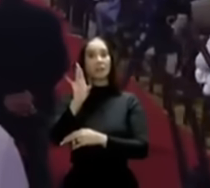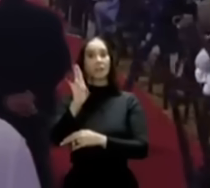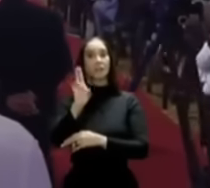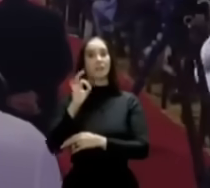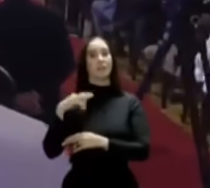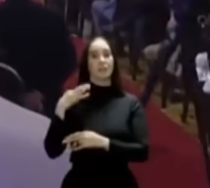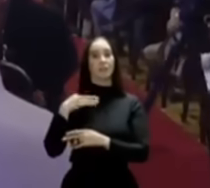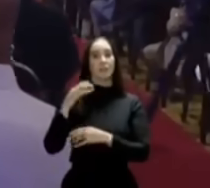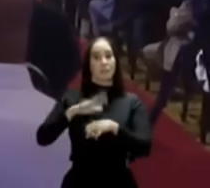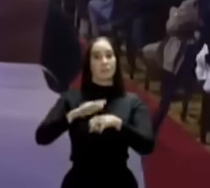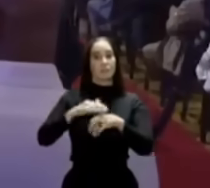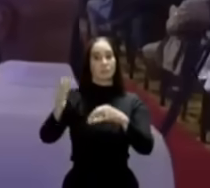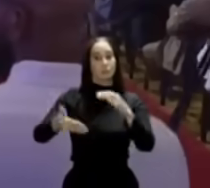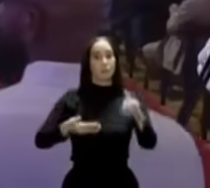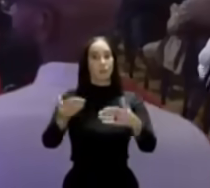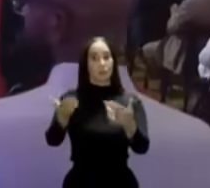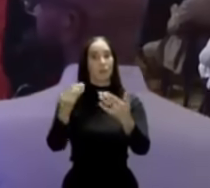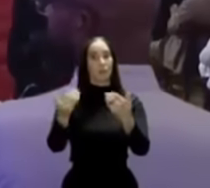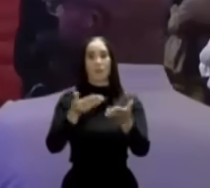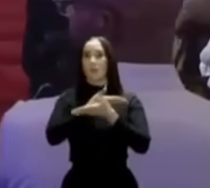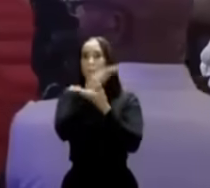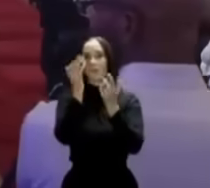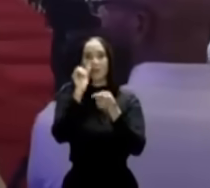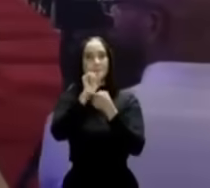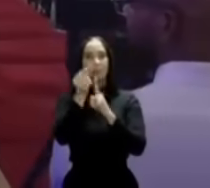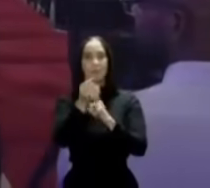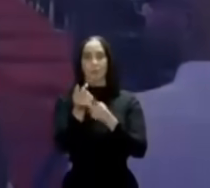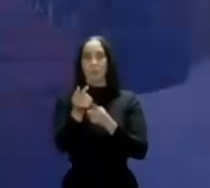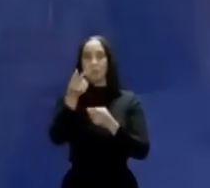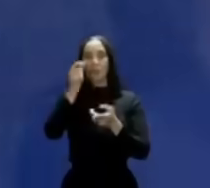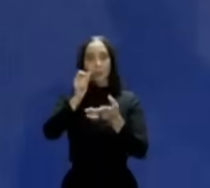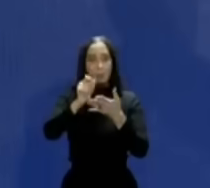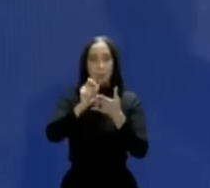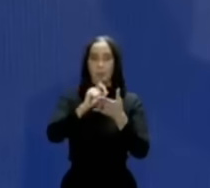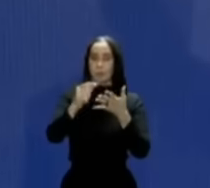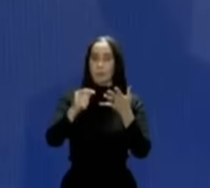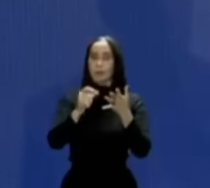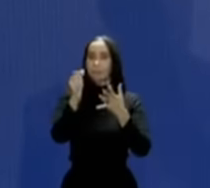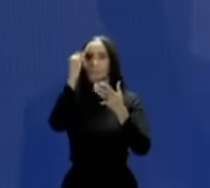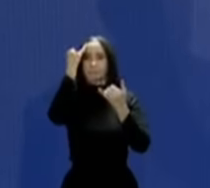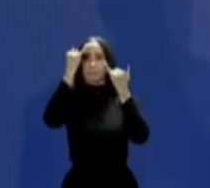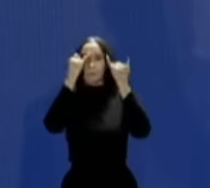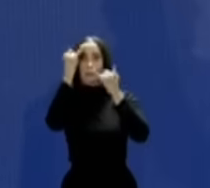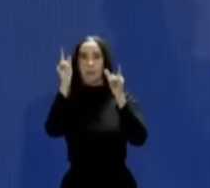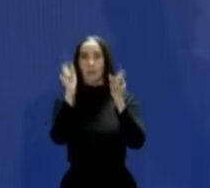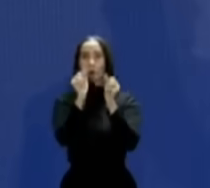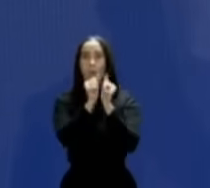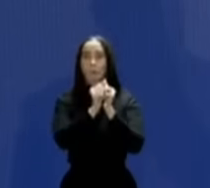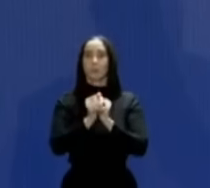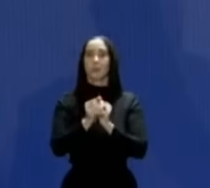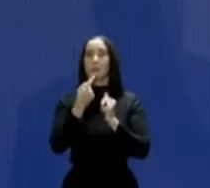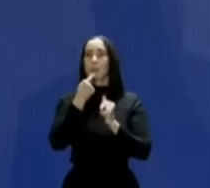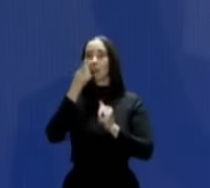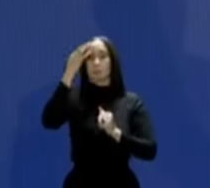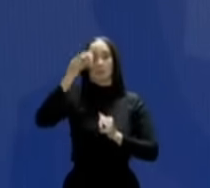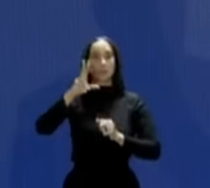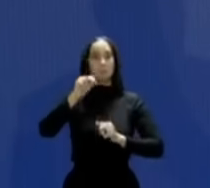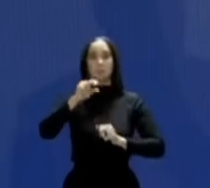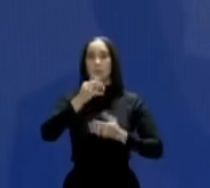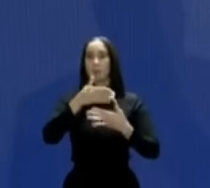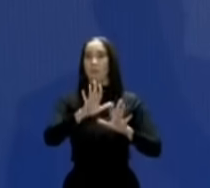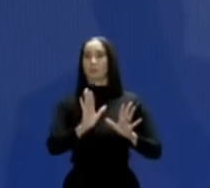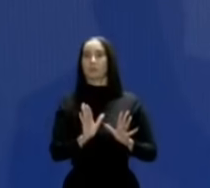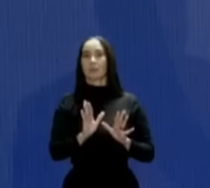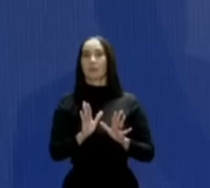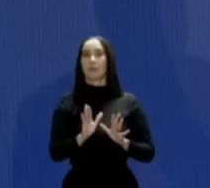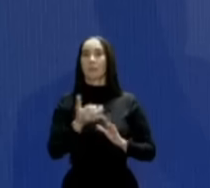cuando no había ninguna crisis para tomar las medidas y tomar la iniciativa juntos. Y ellos decidieron no venir,